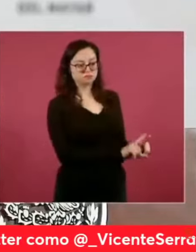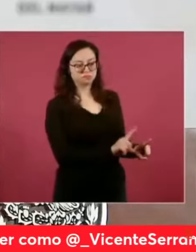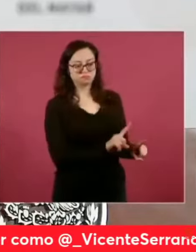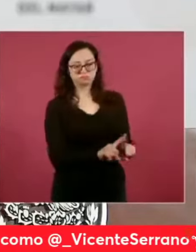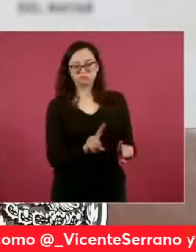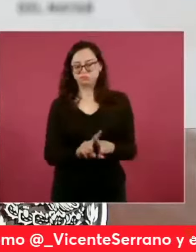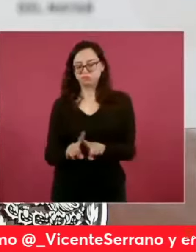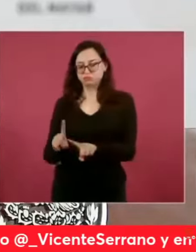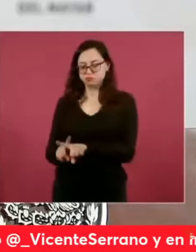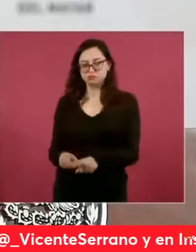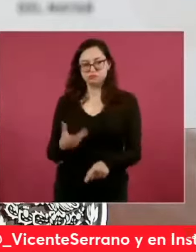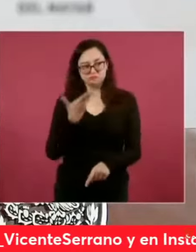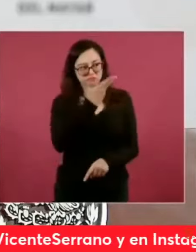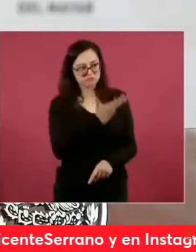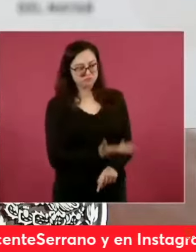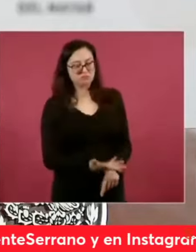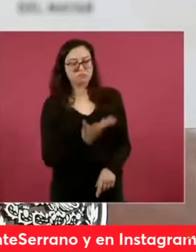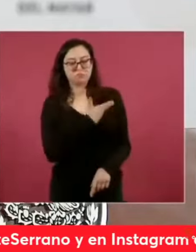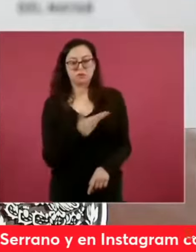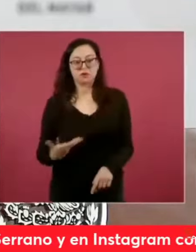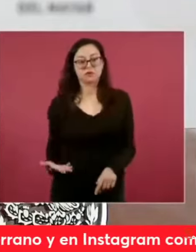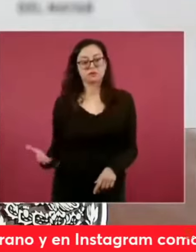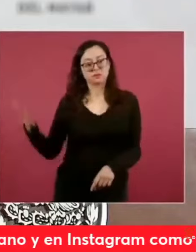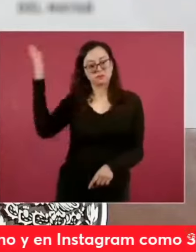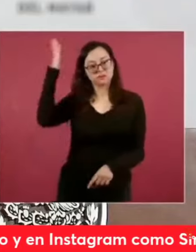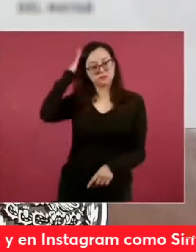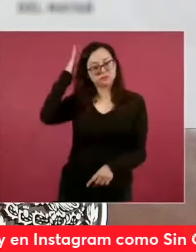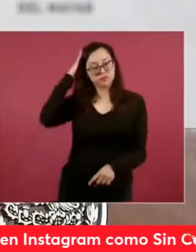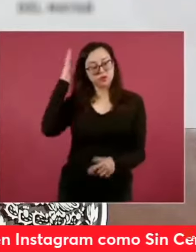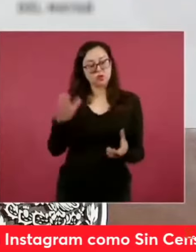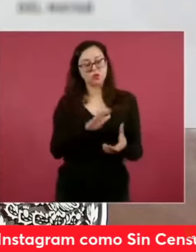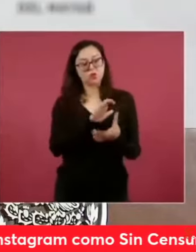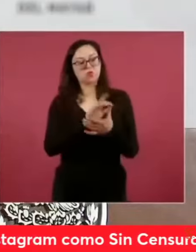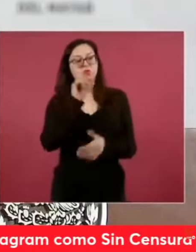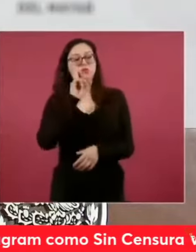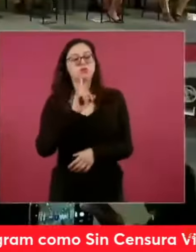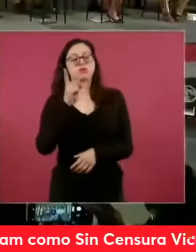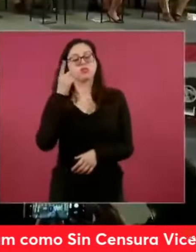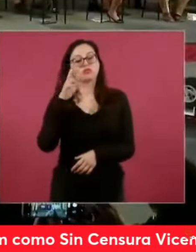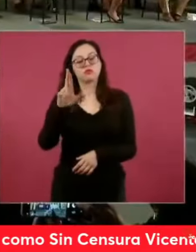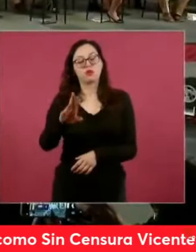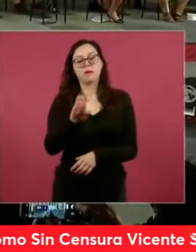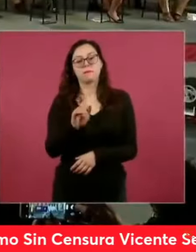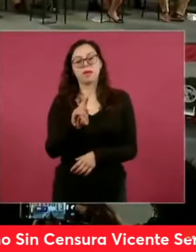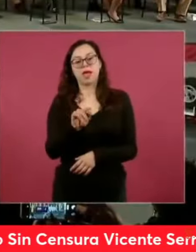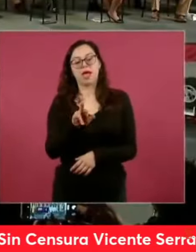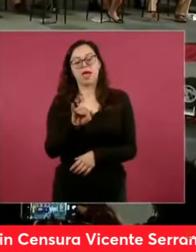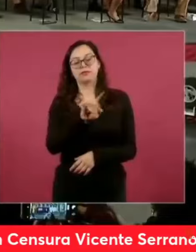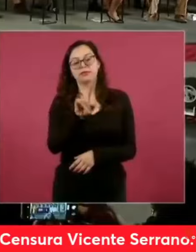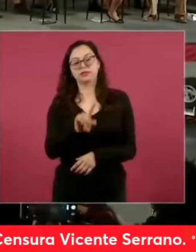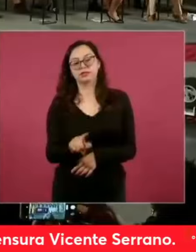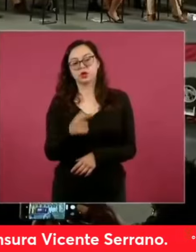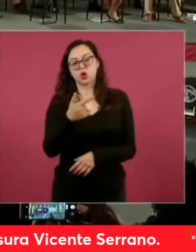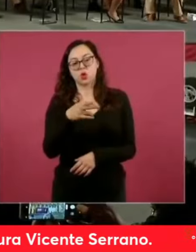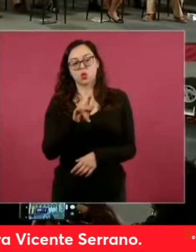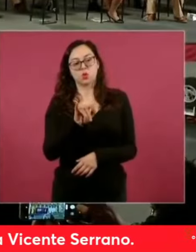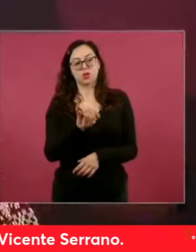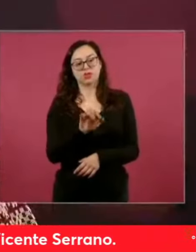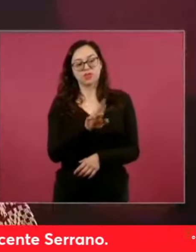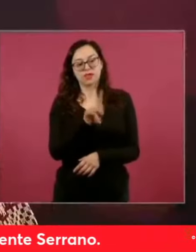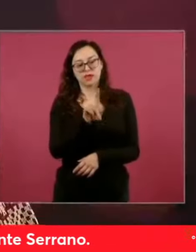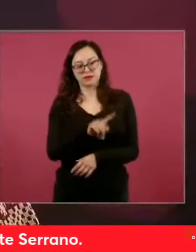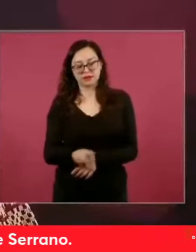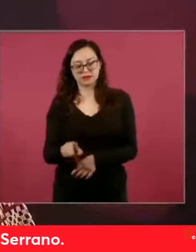por el presidente de la República y la doctora Beatriz Gutiérrez Müller, lo que representa el rescate de la